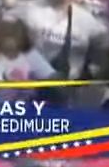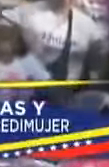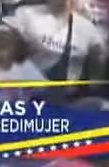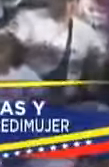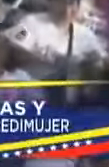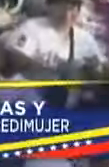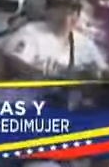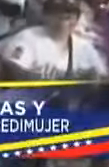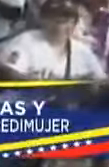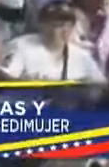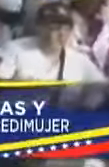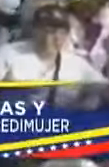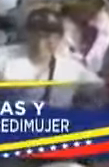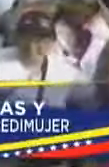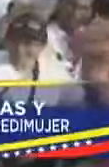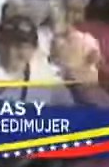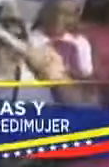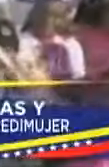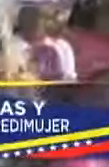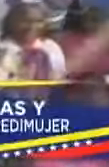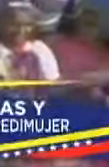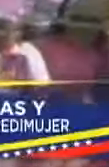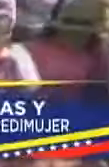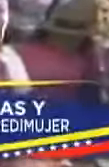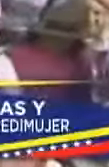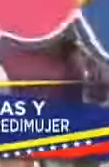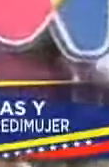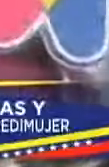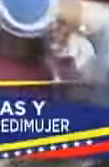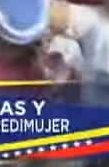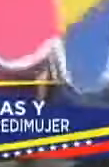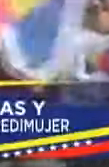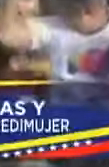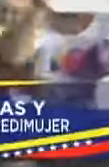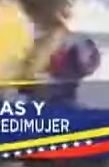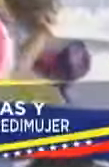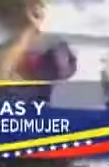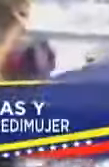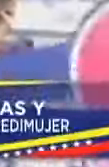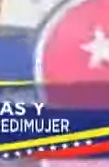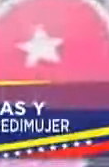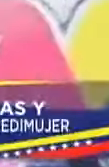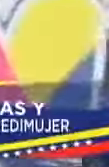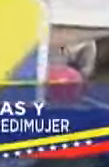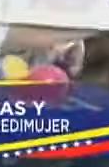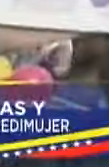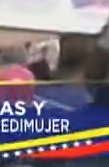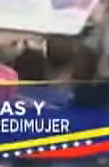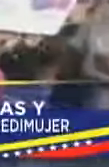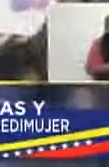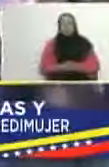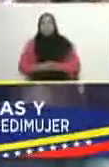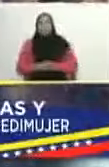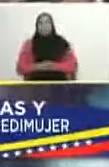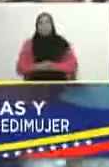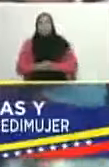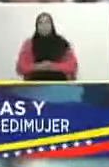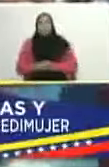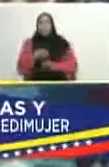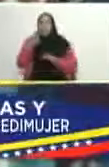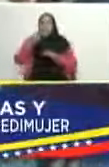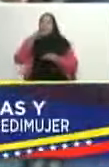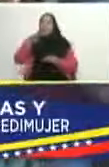libertadora, Eulalia Burós. ¡Que viva Eulalia Burós por hoy y por